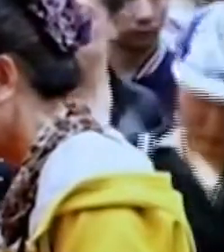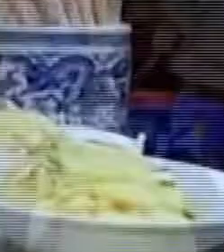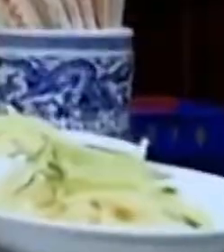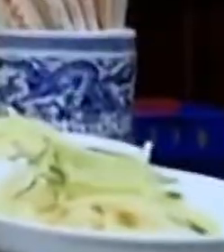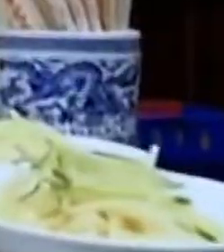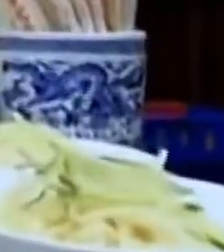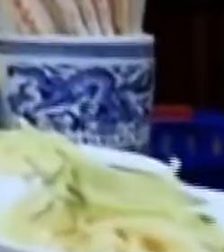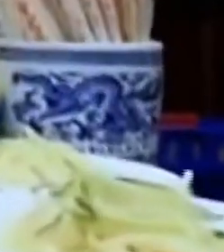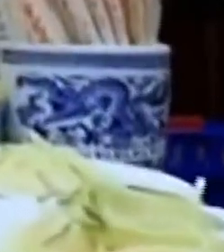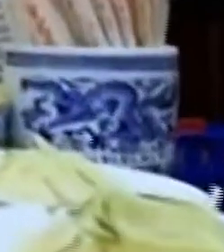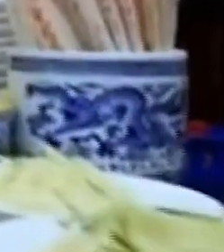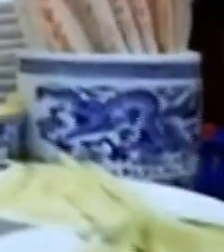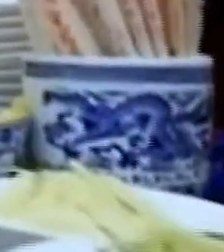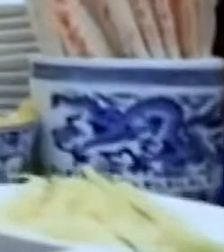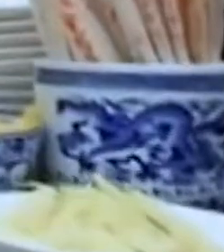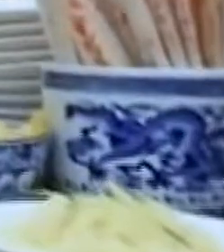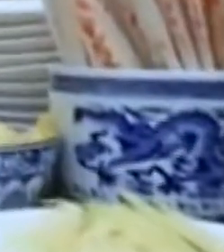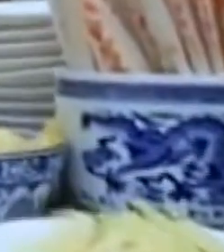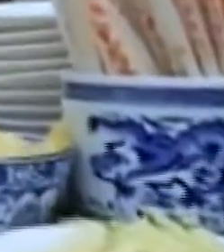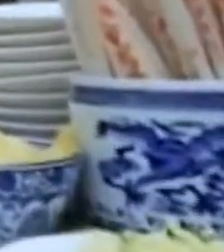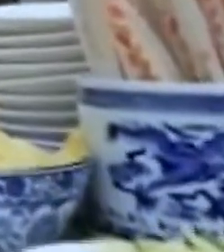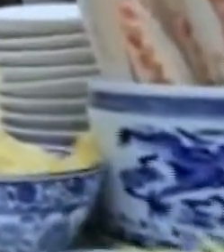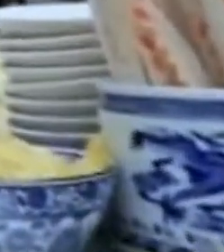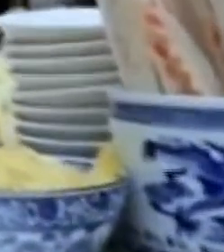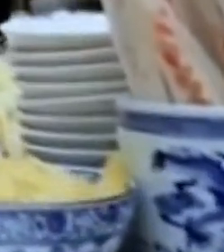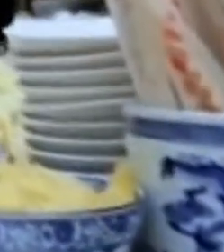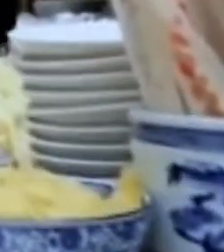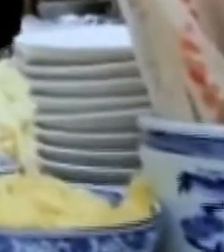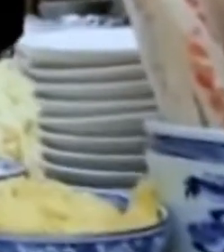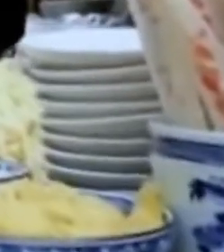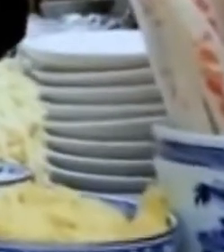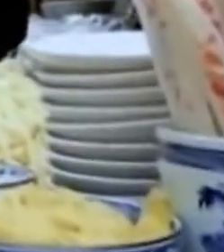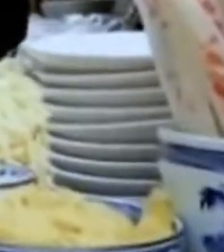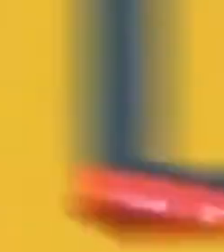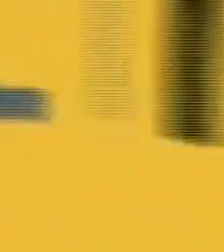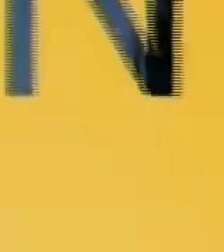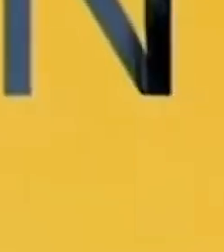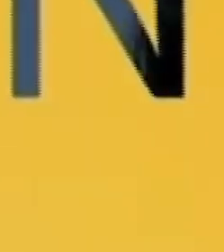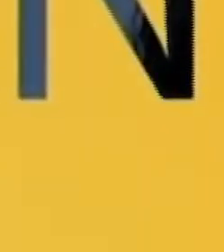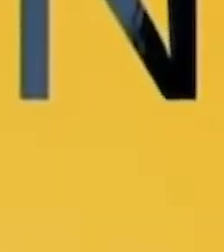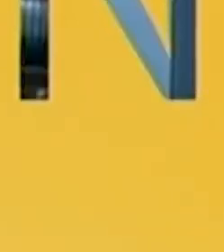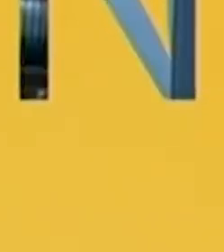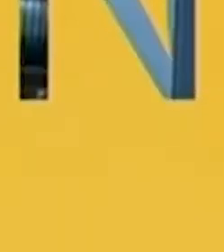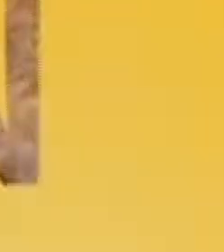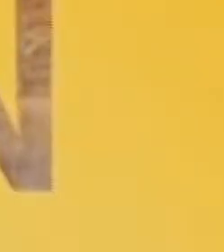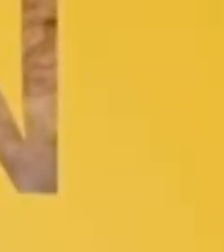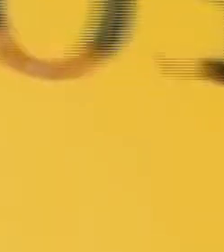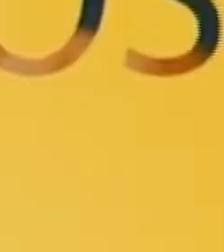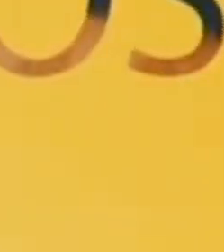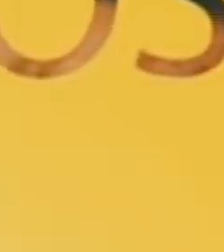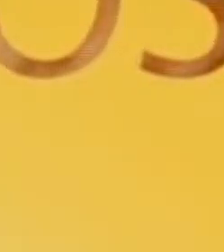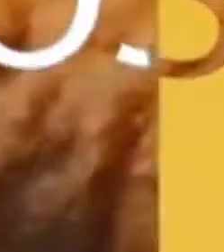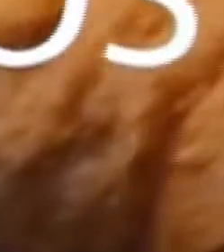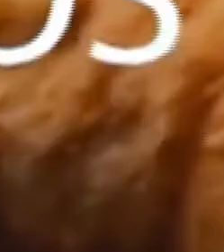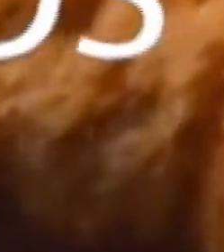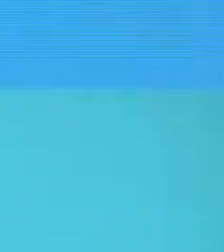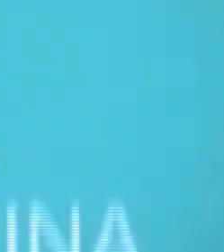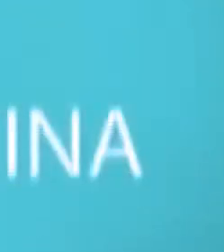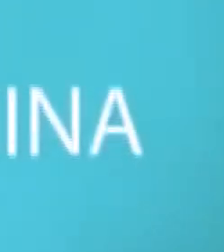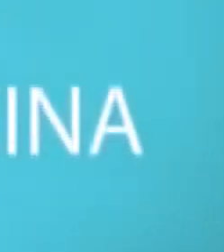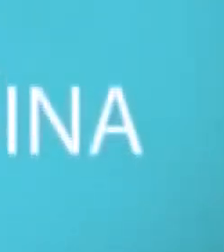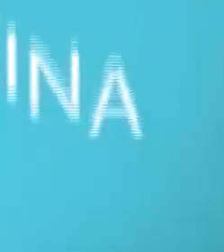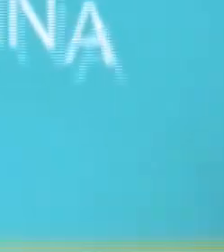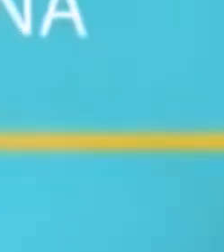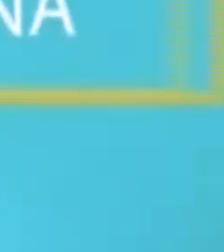Es así como este plato se volvió uno de los más tradicionales de Shanxi. De China a tu cocina, los sábados